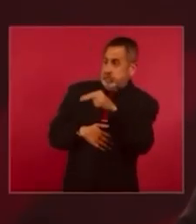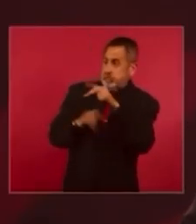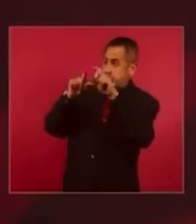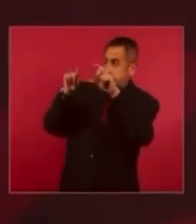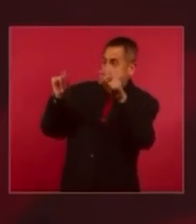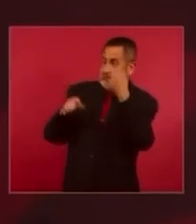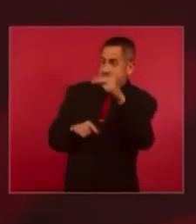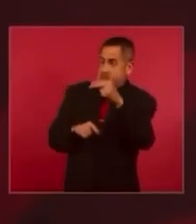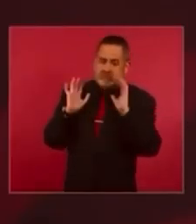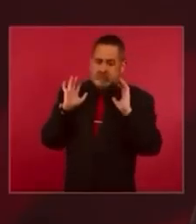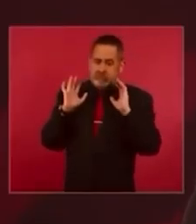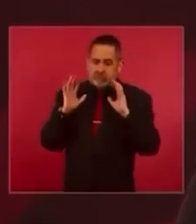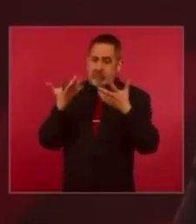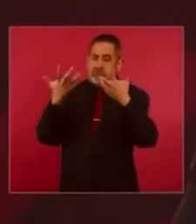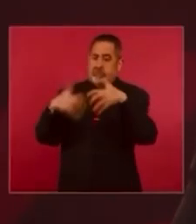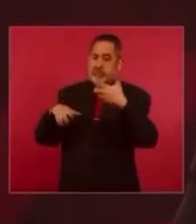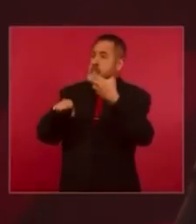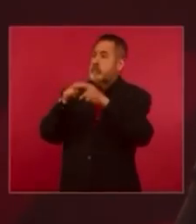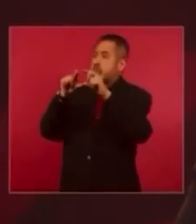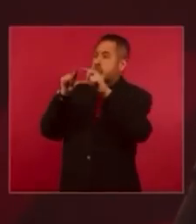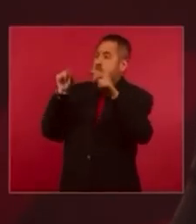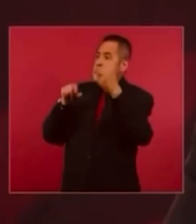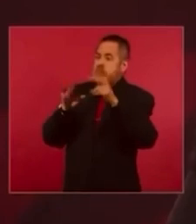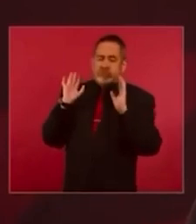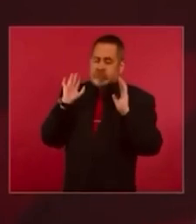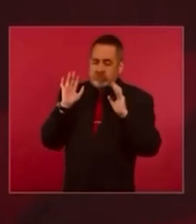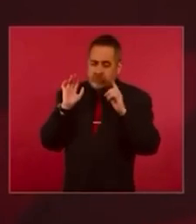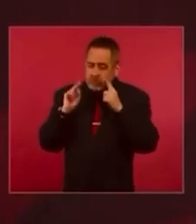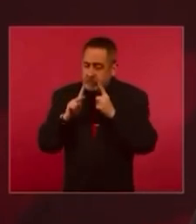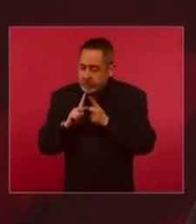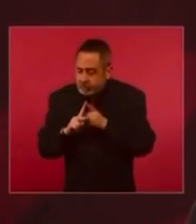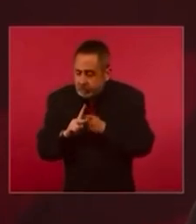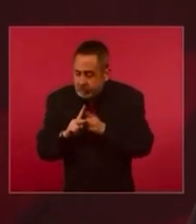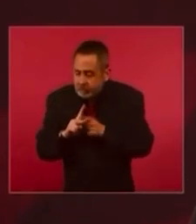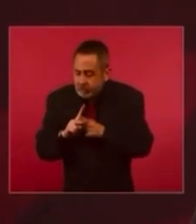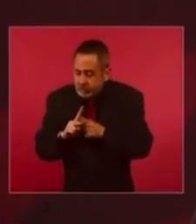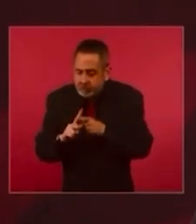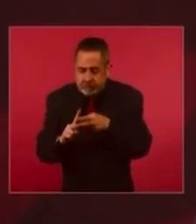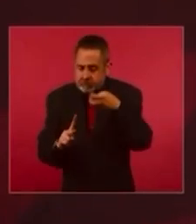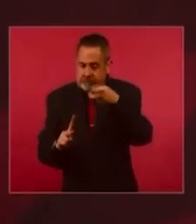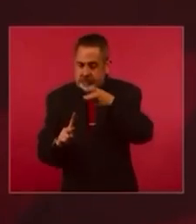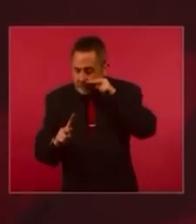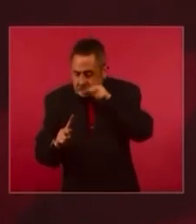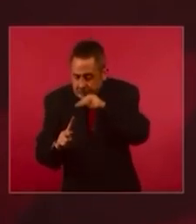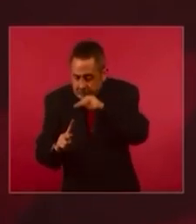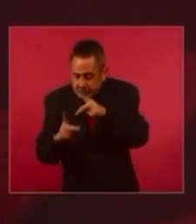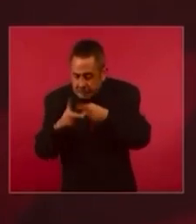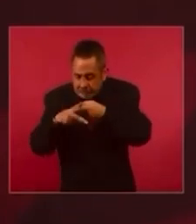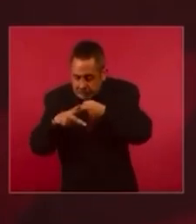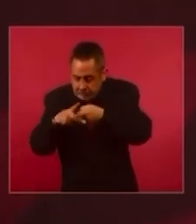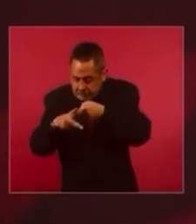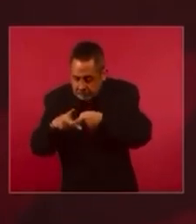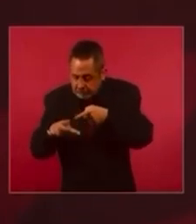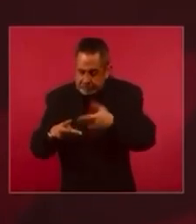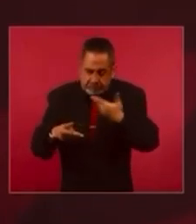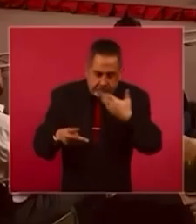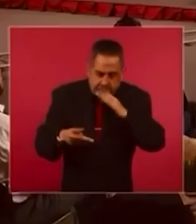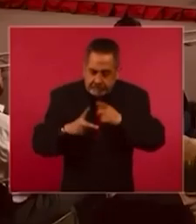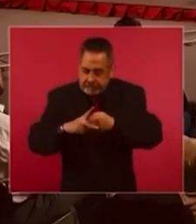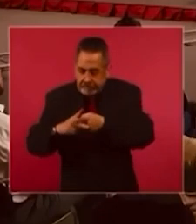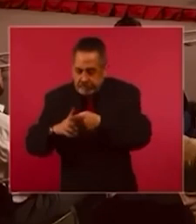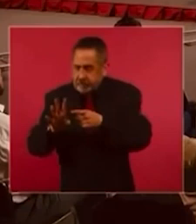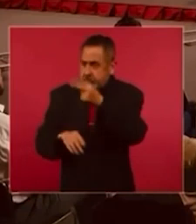repercusiones en el pago de impuestos son los contribuyentes quienes proporcionan la información a partir de sus